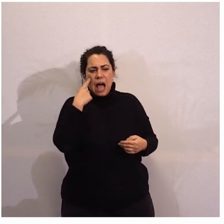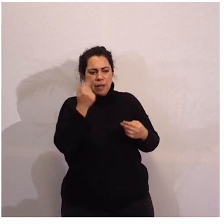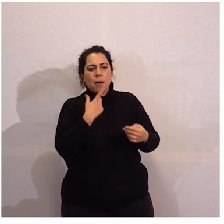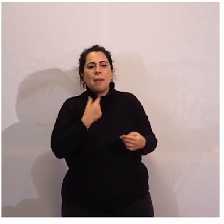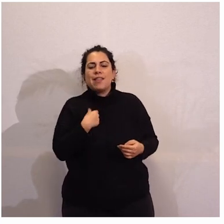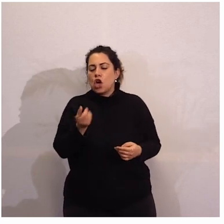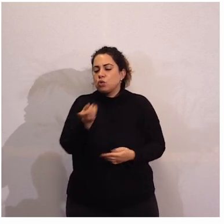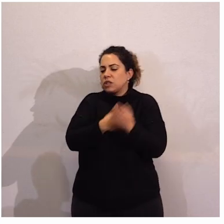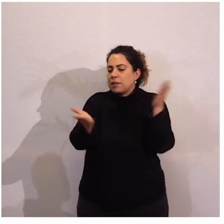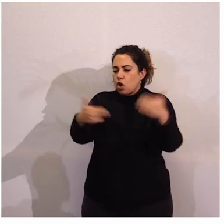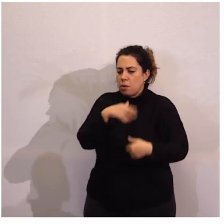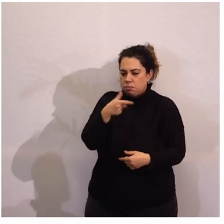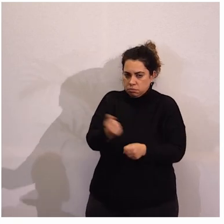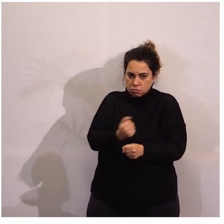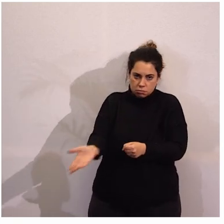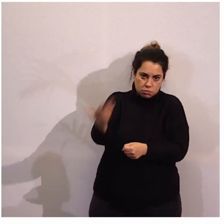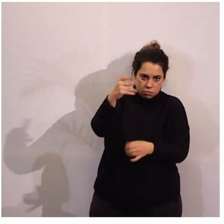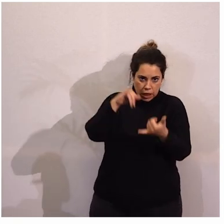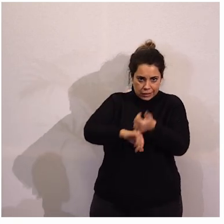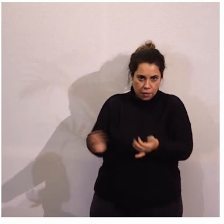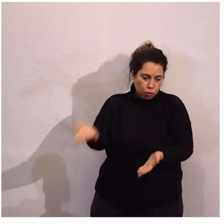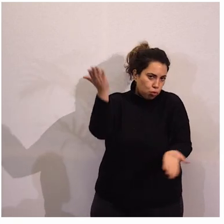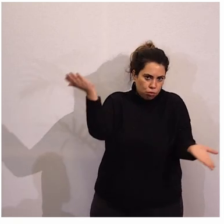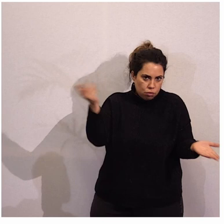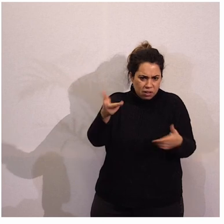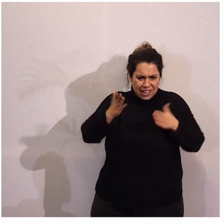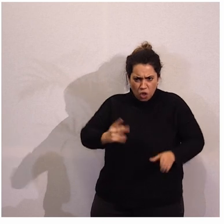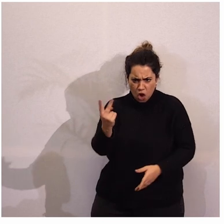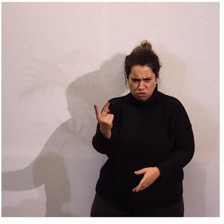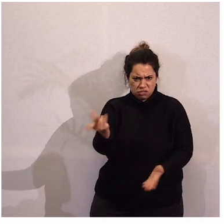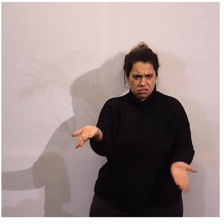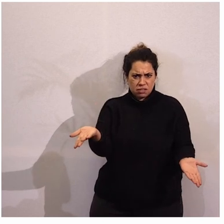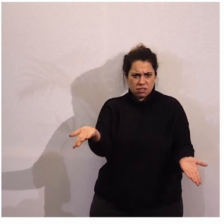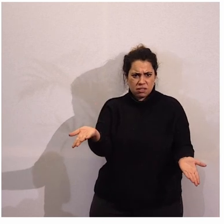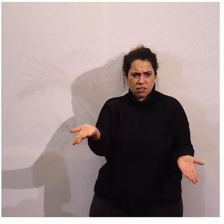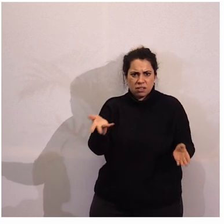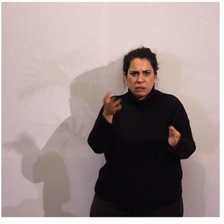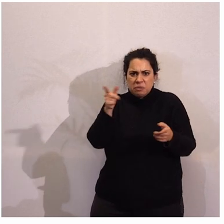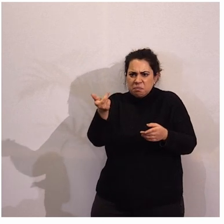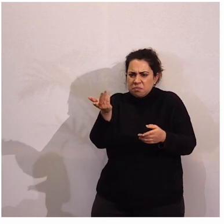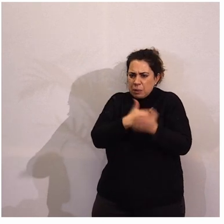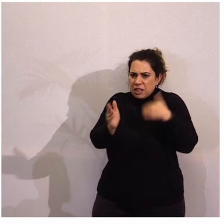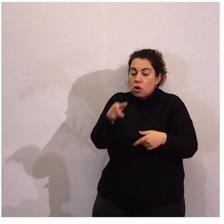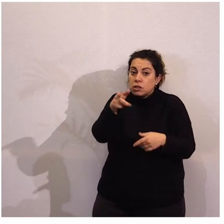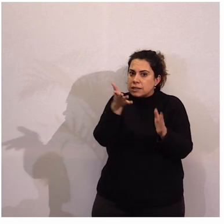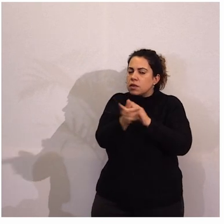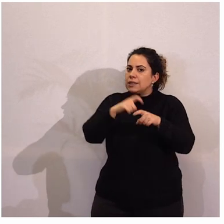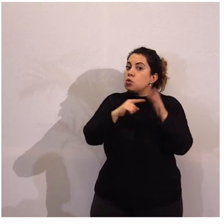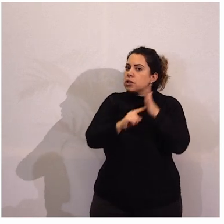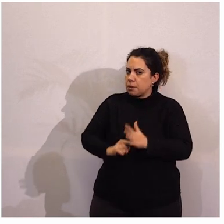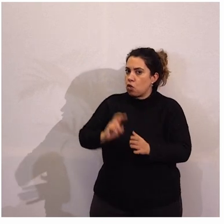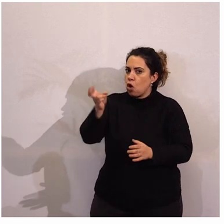tienes discapacidad ninguna porque tú trabajas, estás casada, tienes dos niños. Es otro tipo de discriminación, es muy